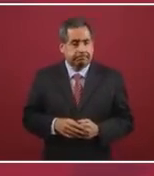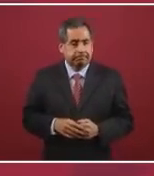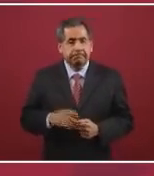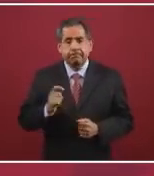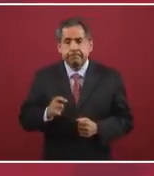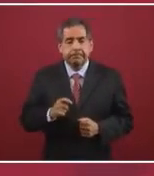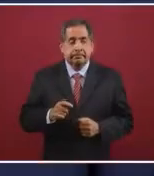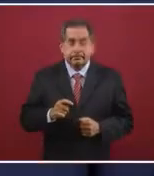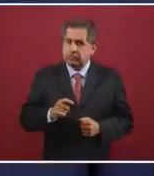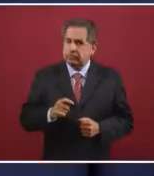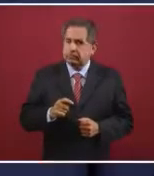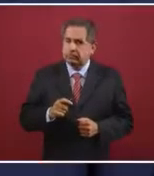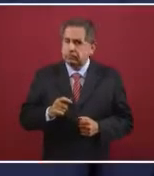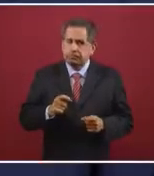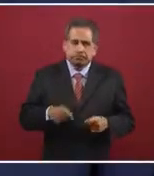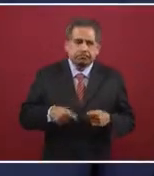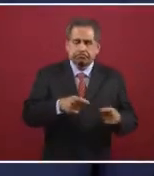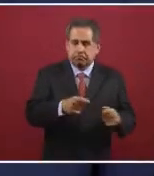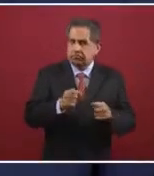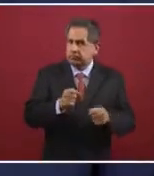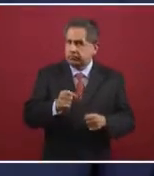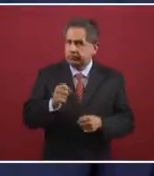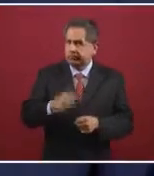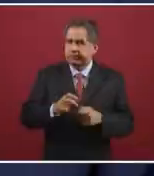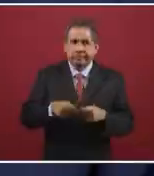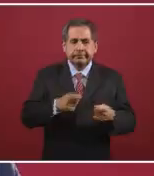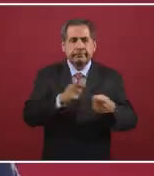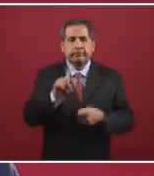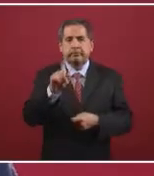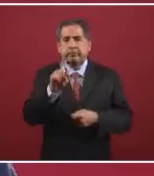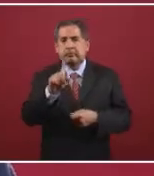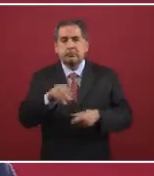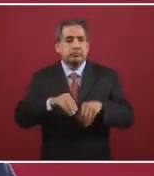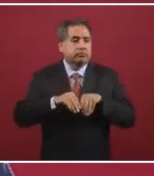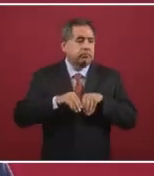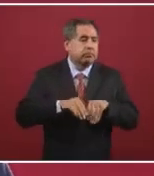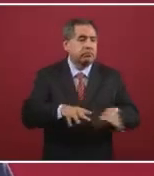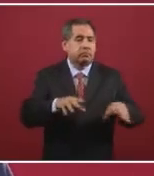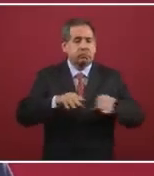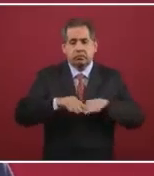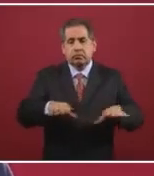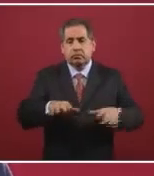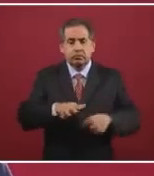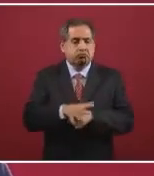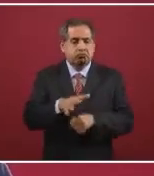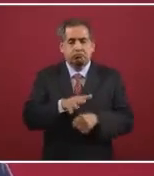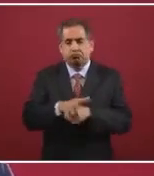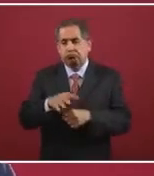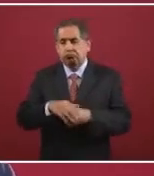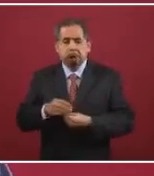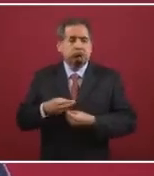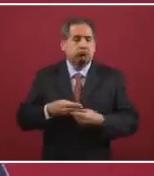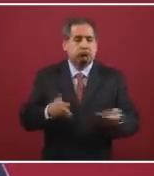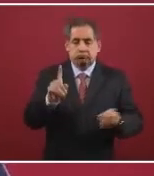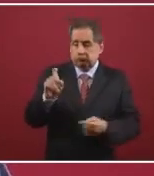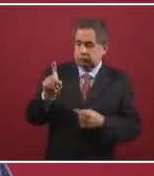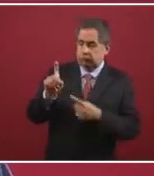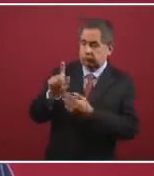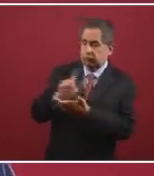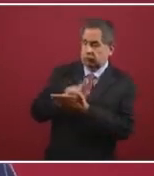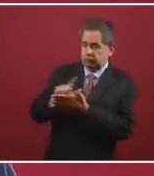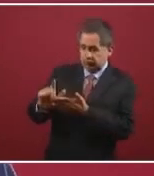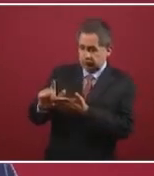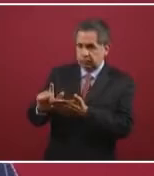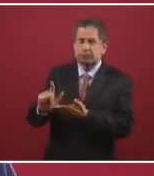garantizar que se va a abastecer de agua limpia,